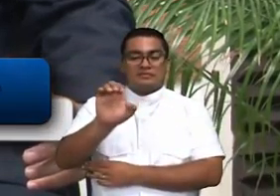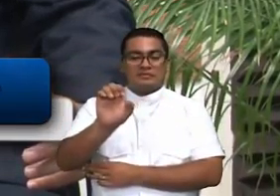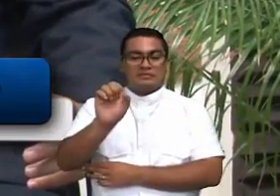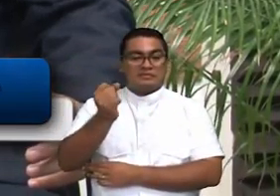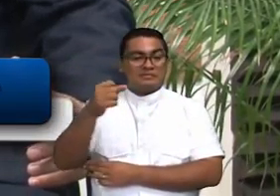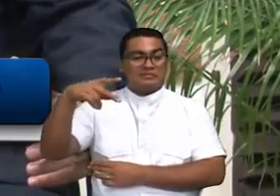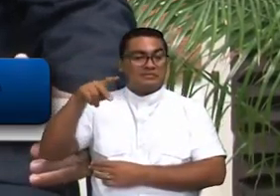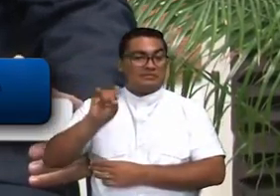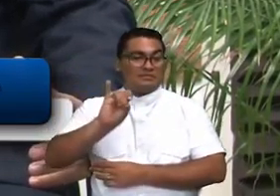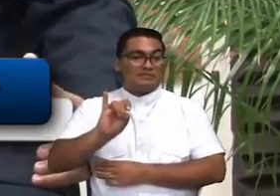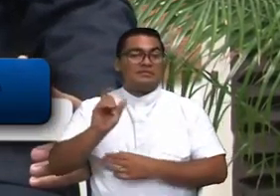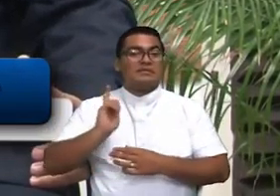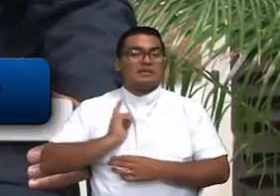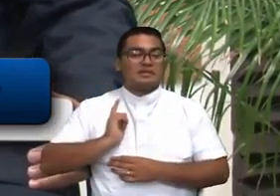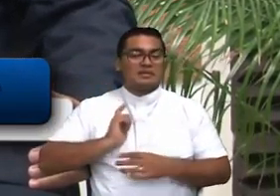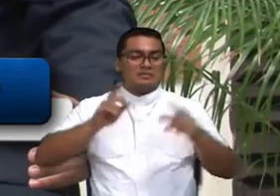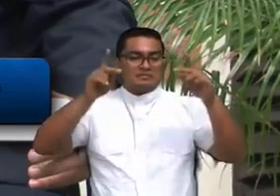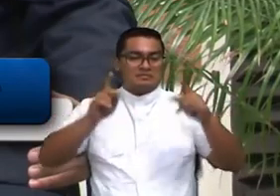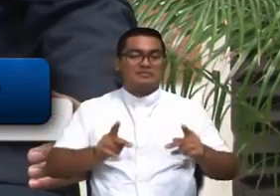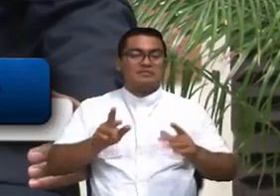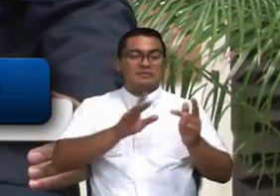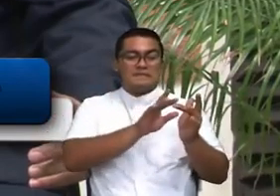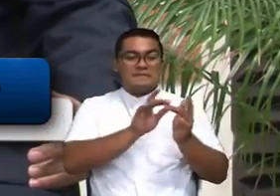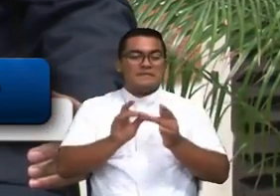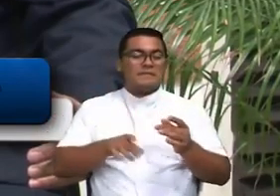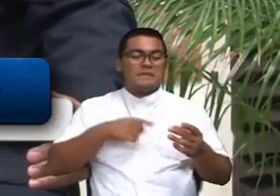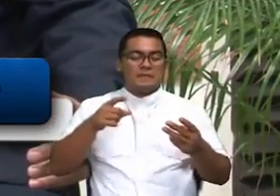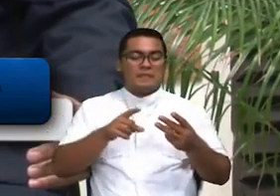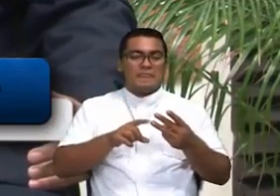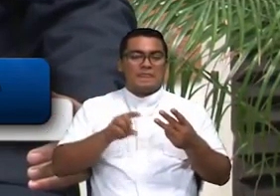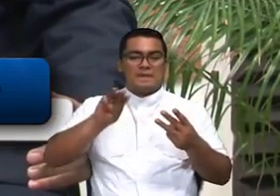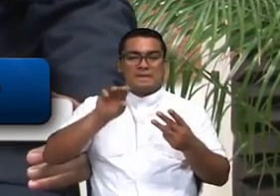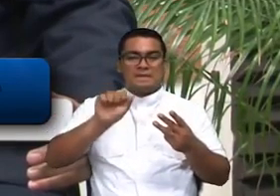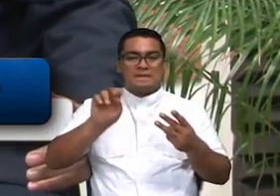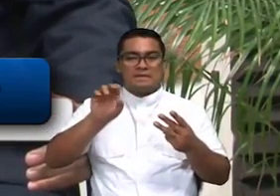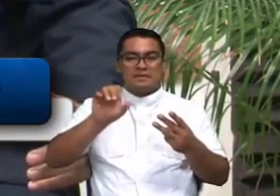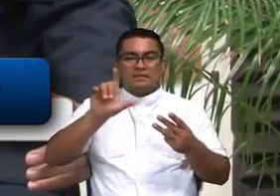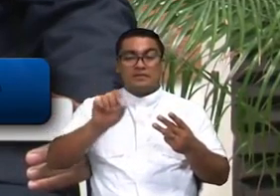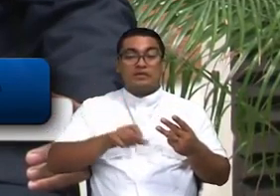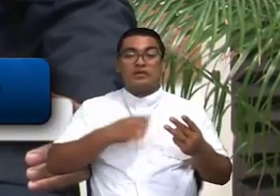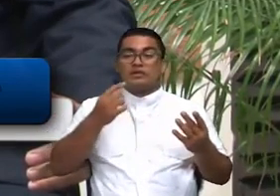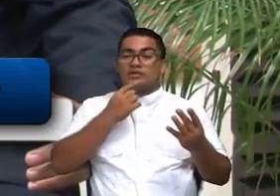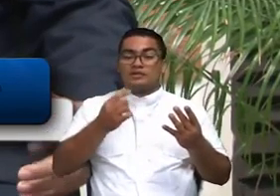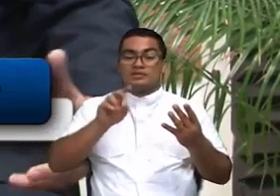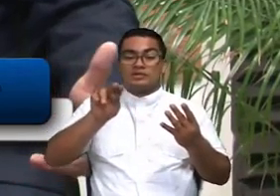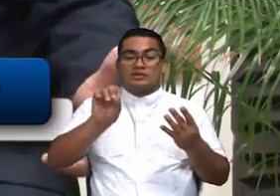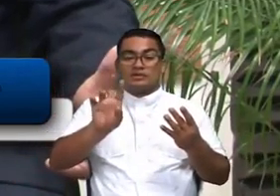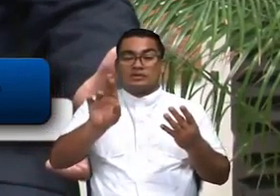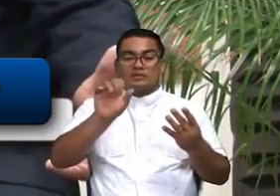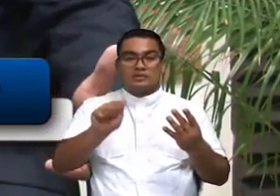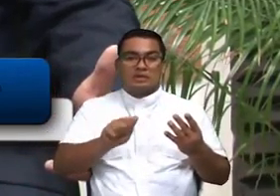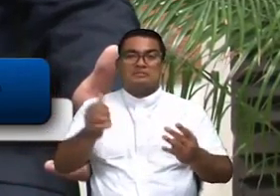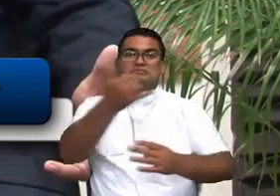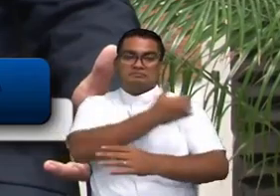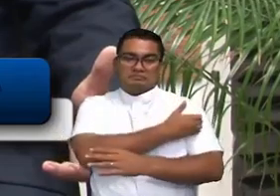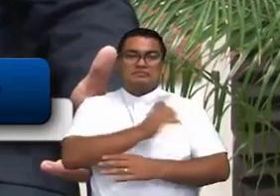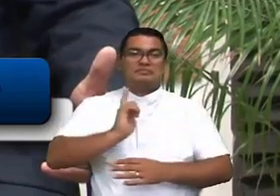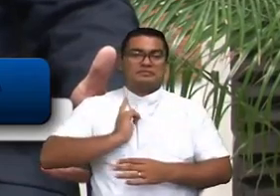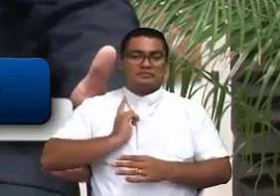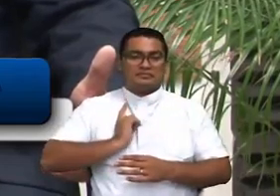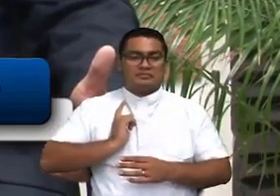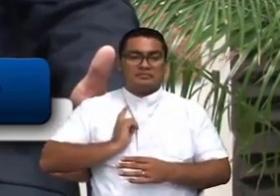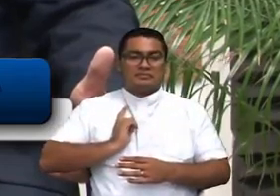solamente Lenín Fonseca tenía. El Manolo Morales también cuenta con un tomógrafo. El Nora Astorga cuenta con un tomógrafo, cuenta con un acelerador lineal, el